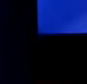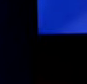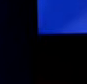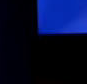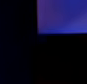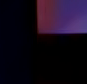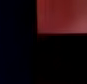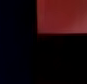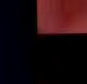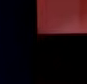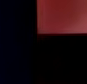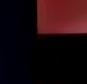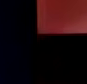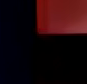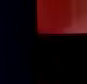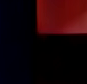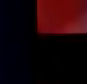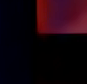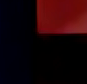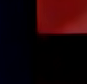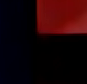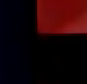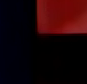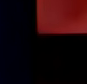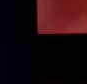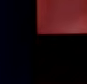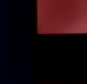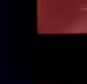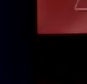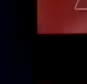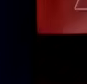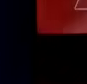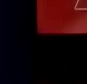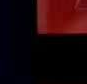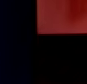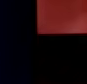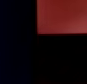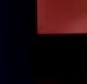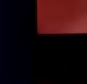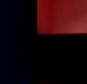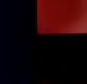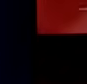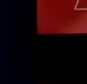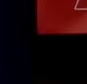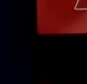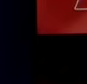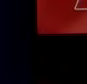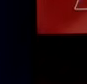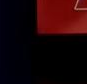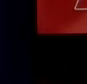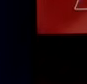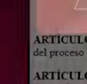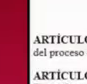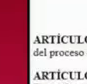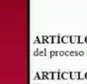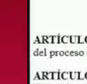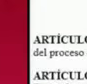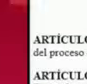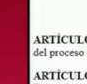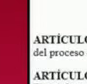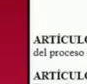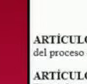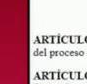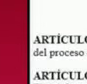siguiente cuadro que está circulando ya en las plataformas digitales. Este es un tuit, en este caso, en la cuenta X del presidente del Estado, que ha